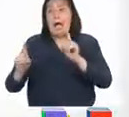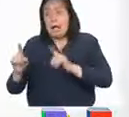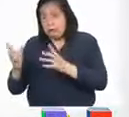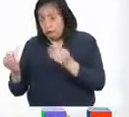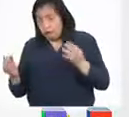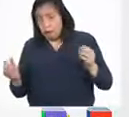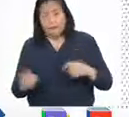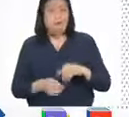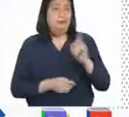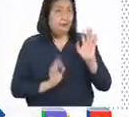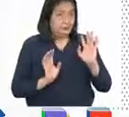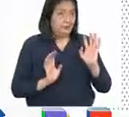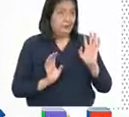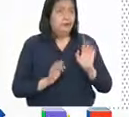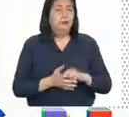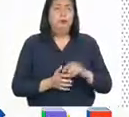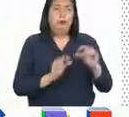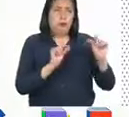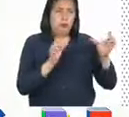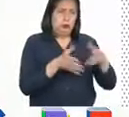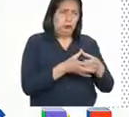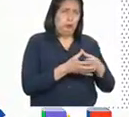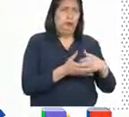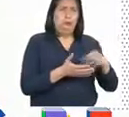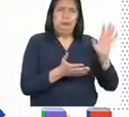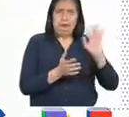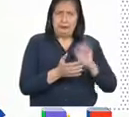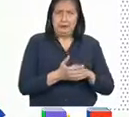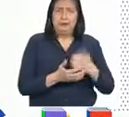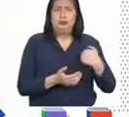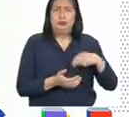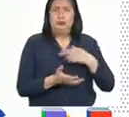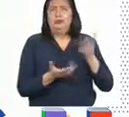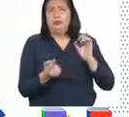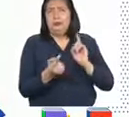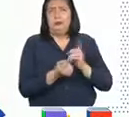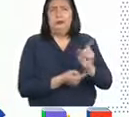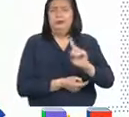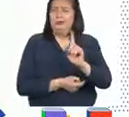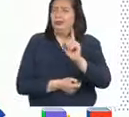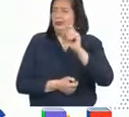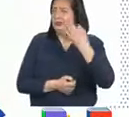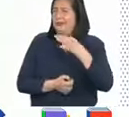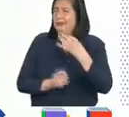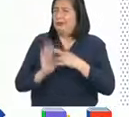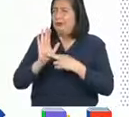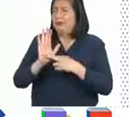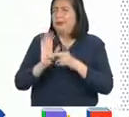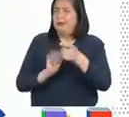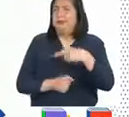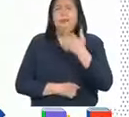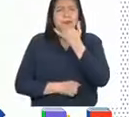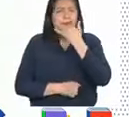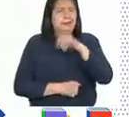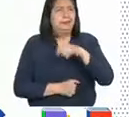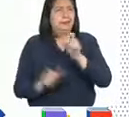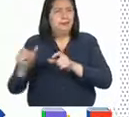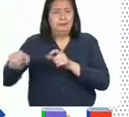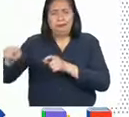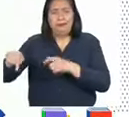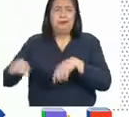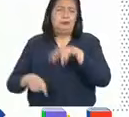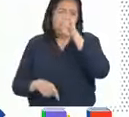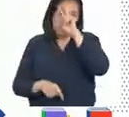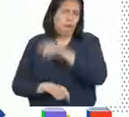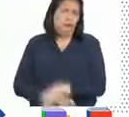muchas veces ocurre esto, el grupo más cercano en que nos encontramos no siempre refleja lo que sucede con la población